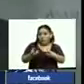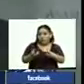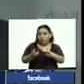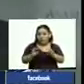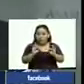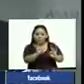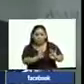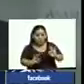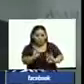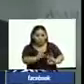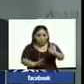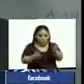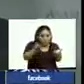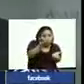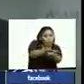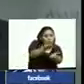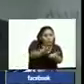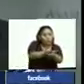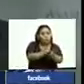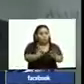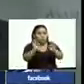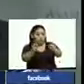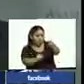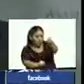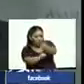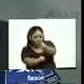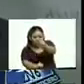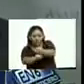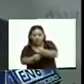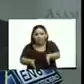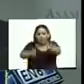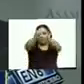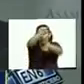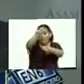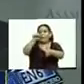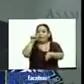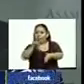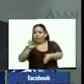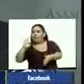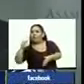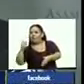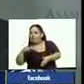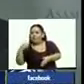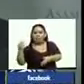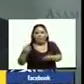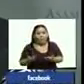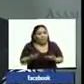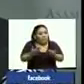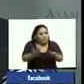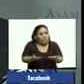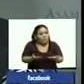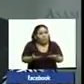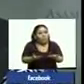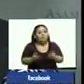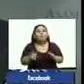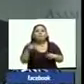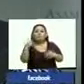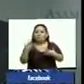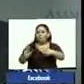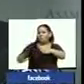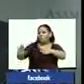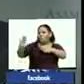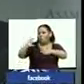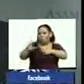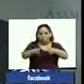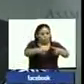apuesta estratégica, fortalecer nuestras instituciones principales, la fiscalía es una de ellas. Entonces hay un compromiso